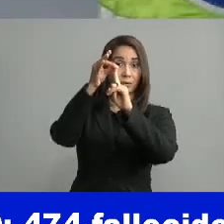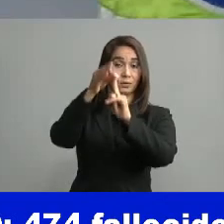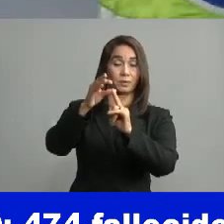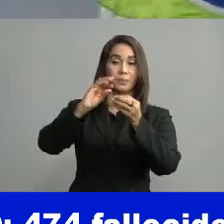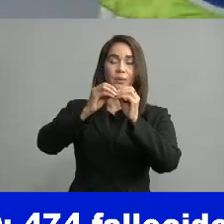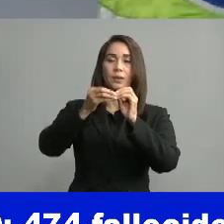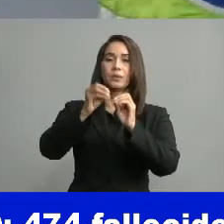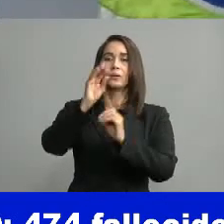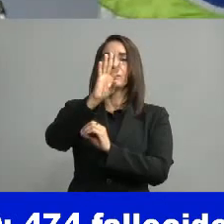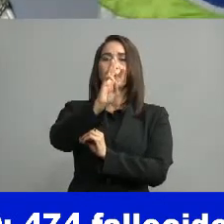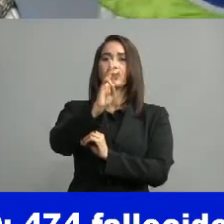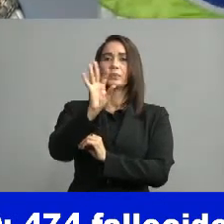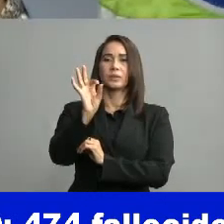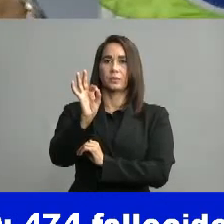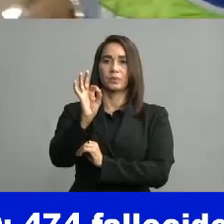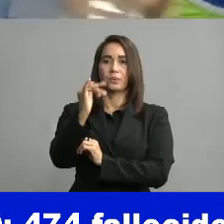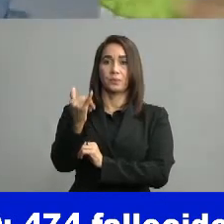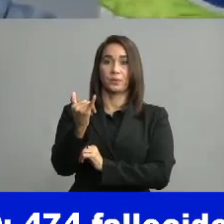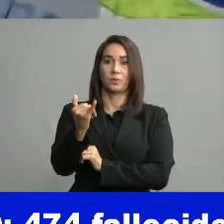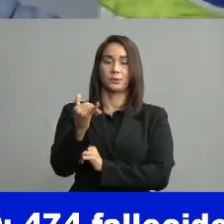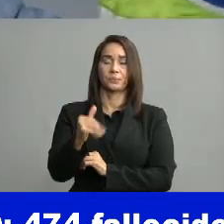número 69.